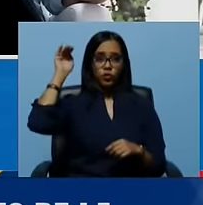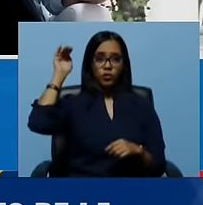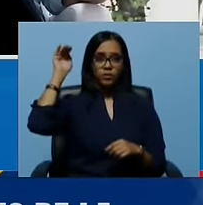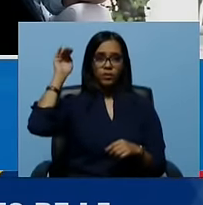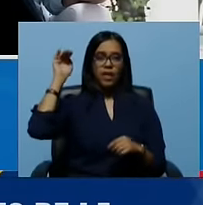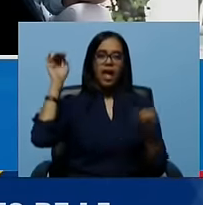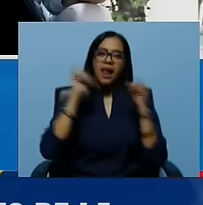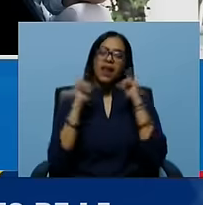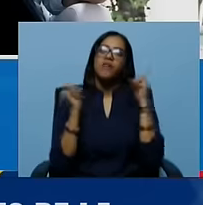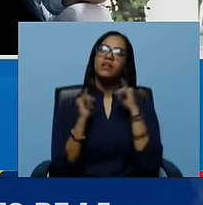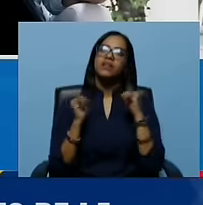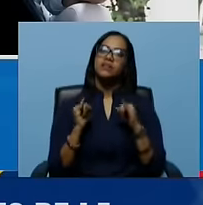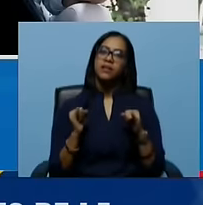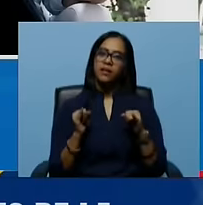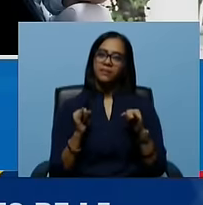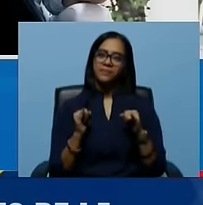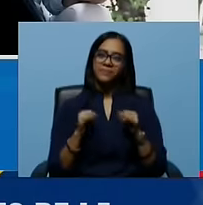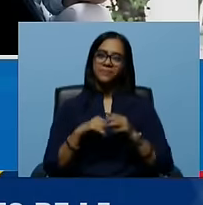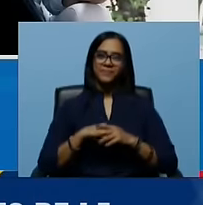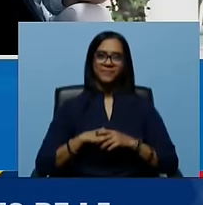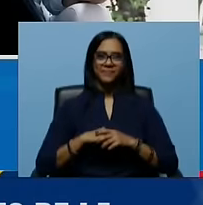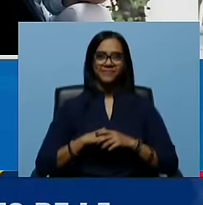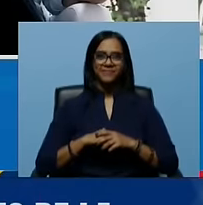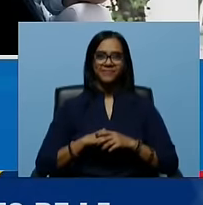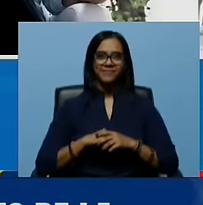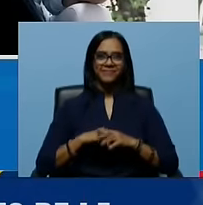la felicidad.